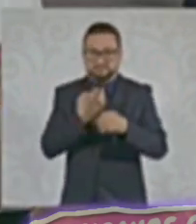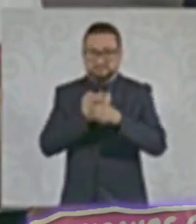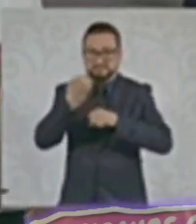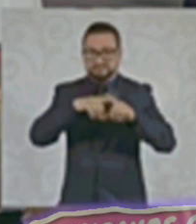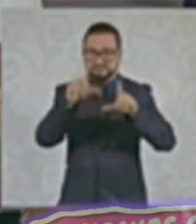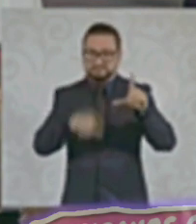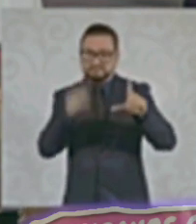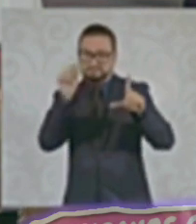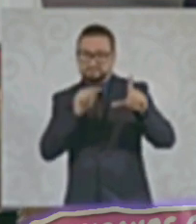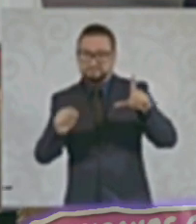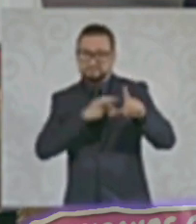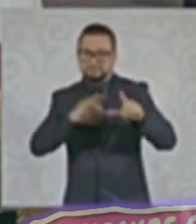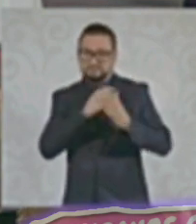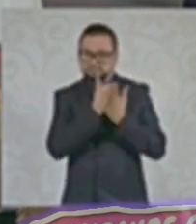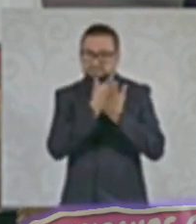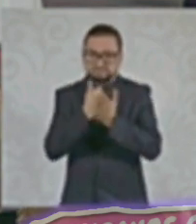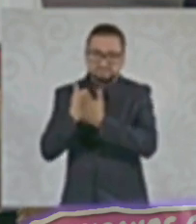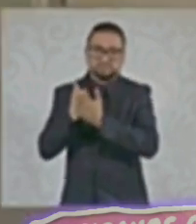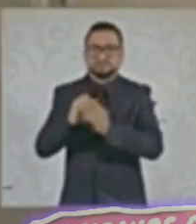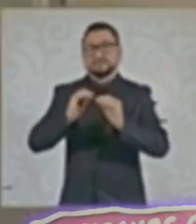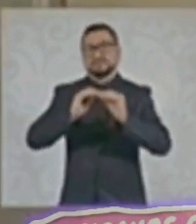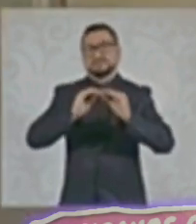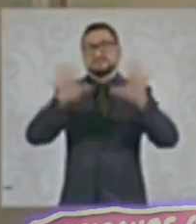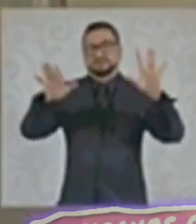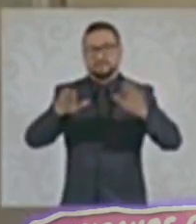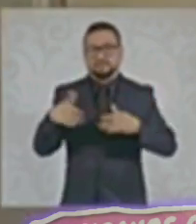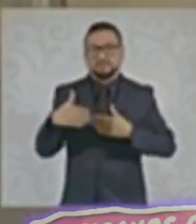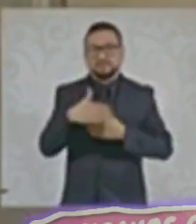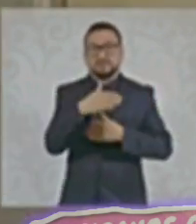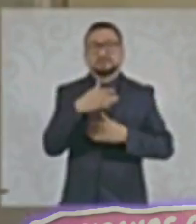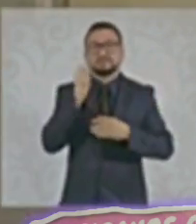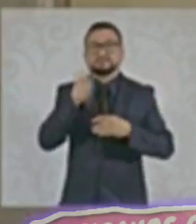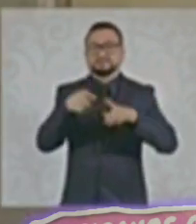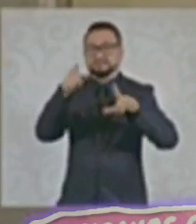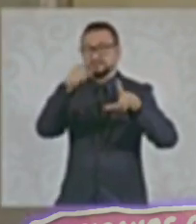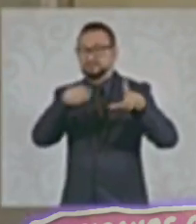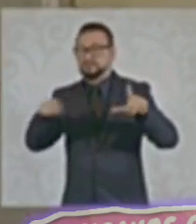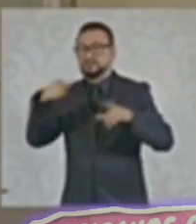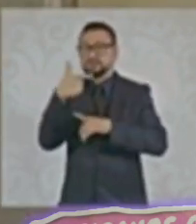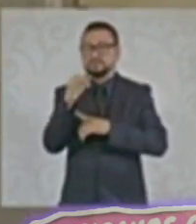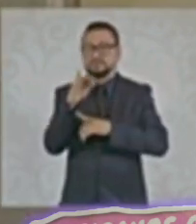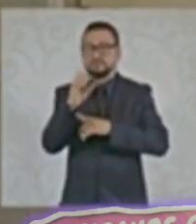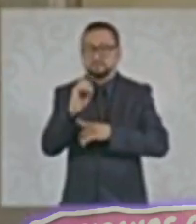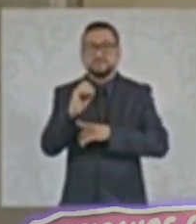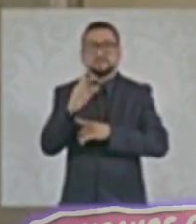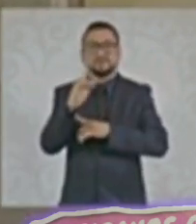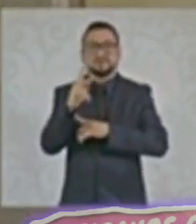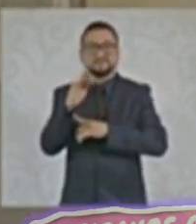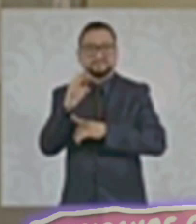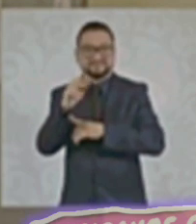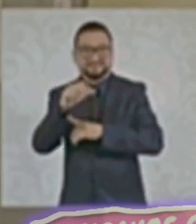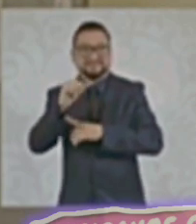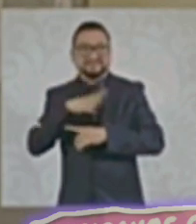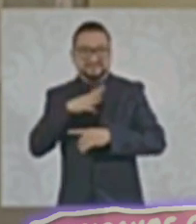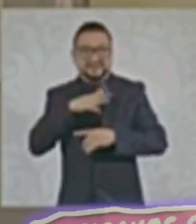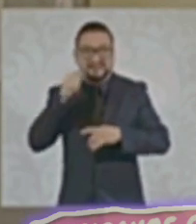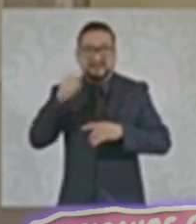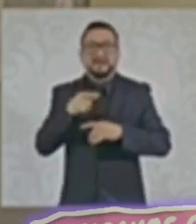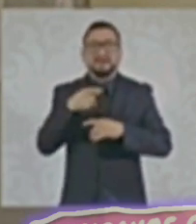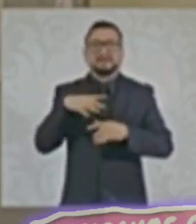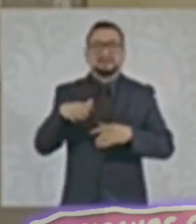la República. Y desde luego nuestro gran acuario del mundo, que es el Golfo de California, donde está la vaquita, las ballenas